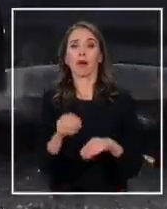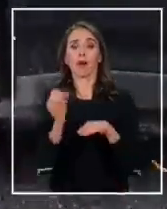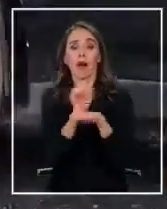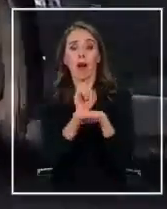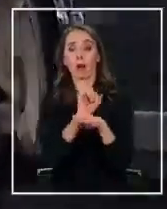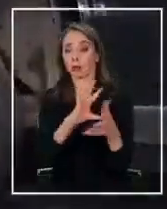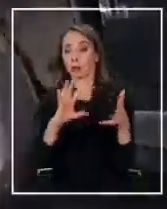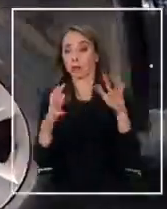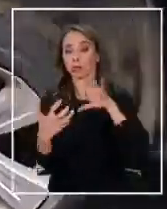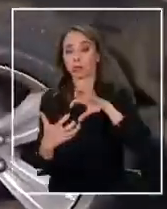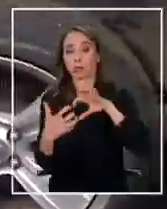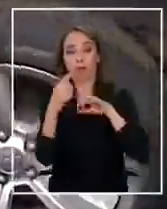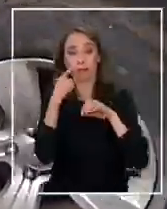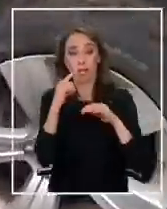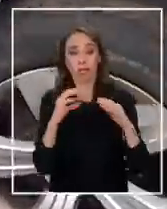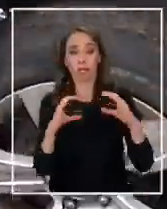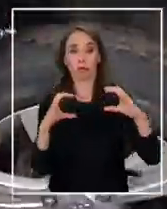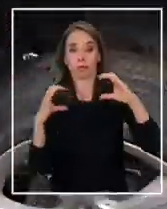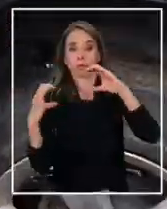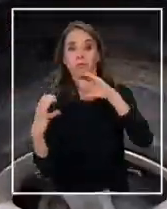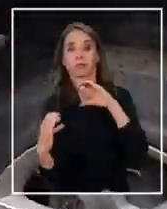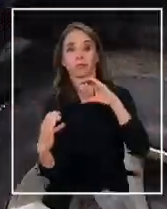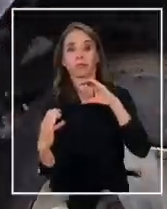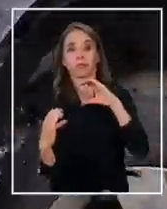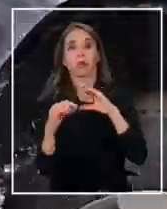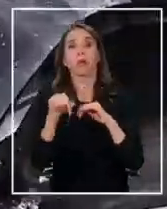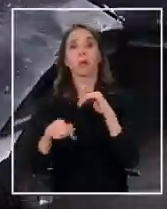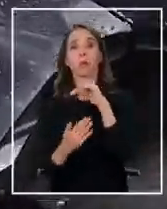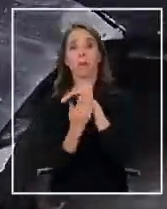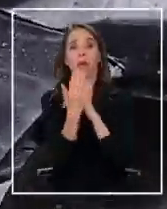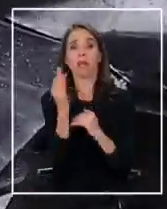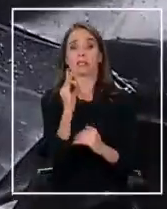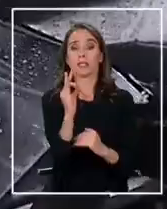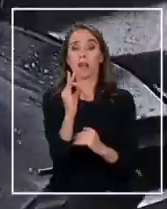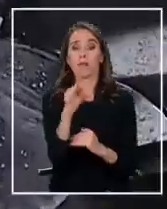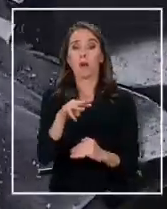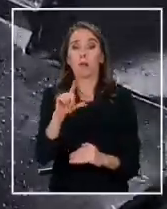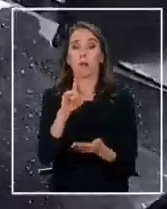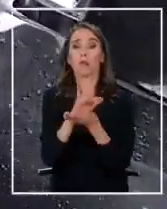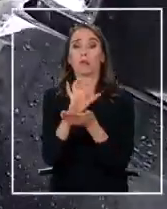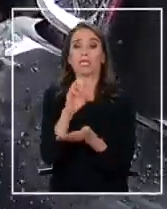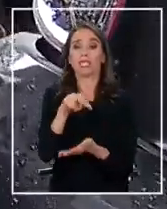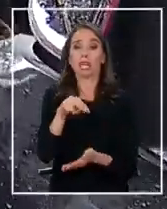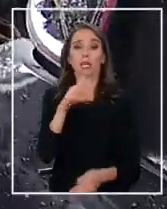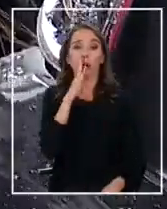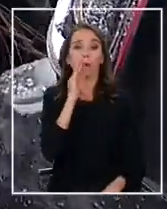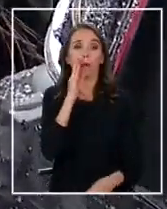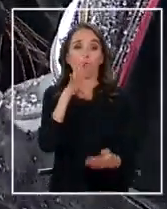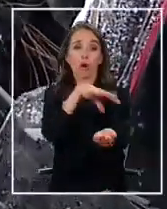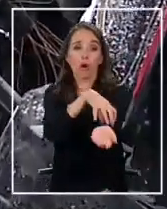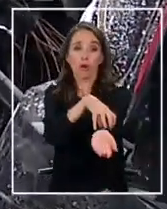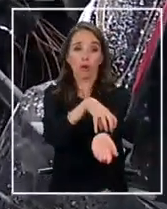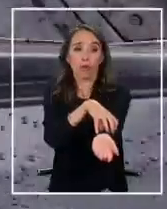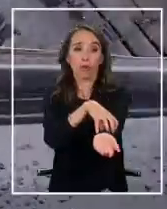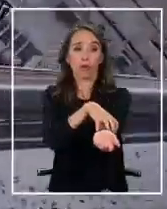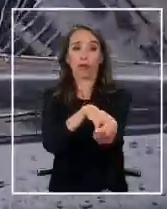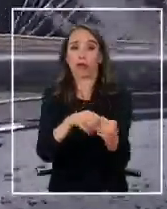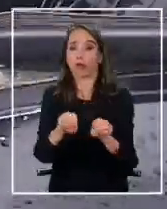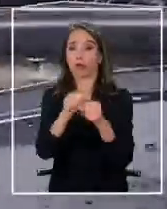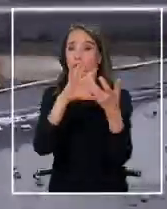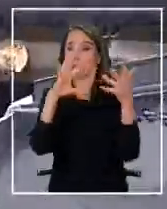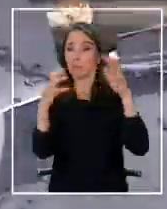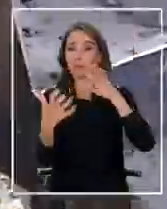completamente destruido. Así terminó este vehículo la mañana de este sábado en la comuna de Mulchen, en la región del Biobío. Daño